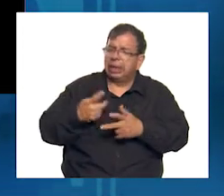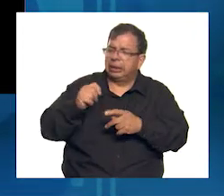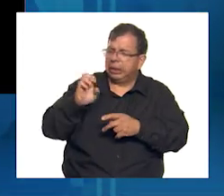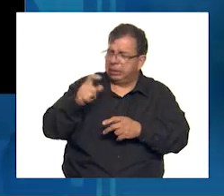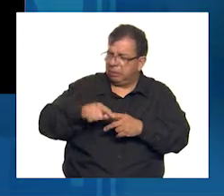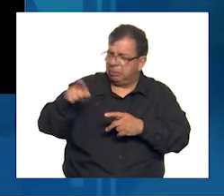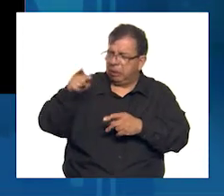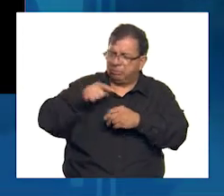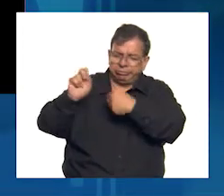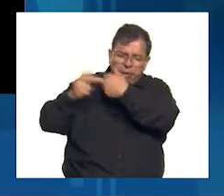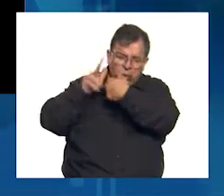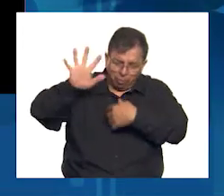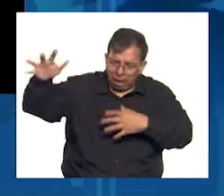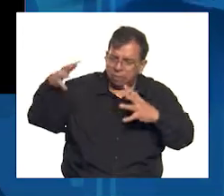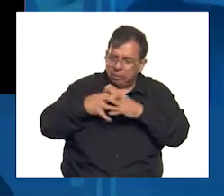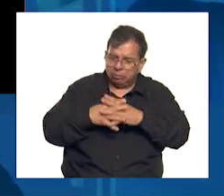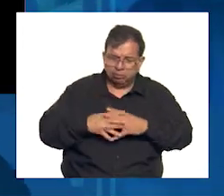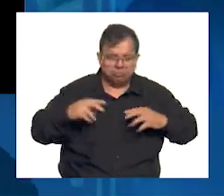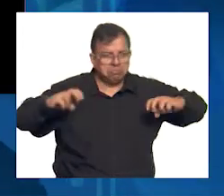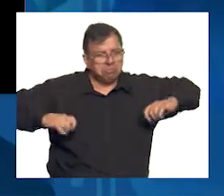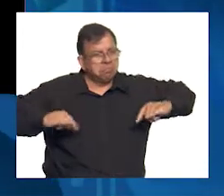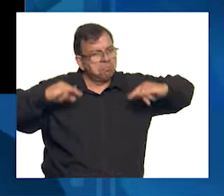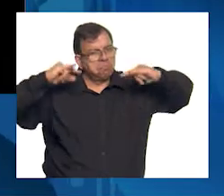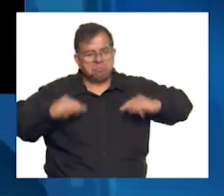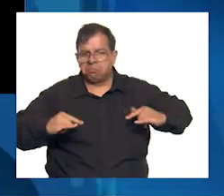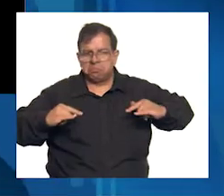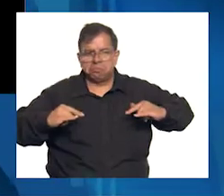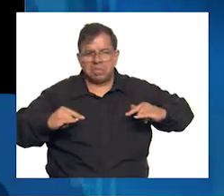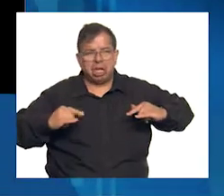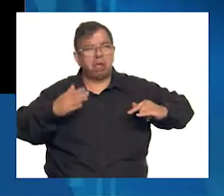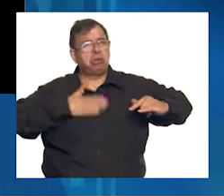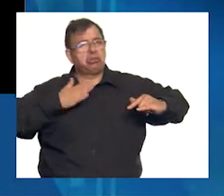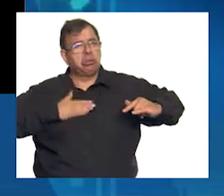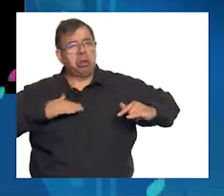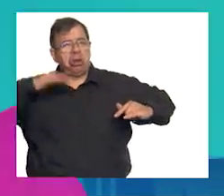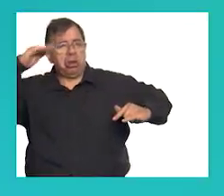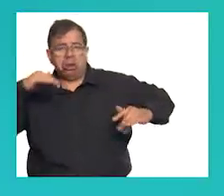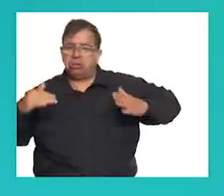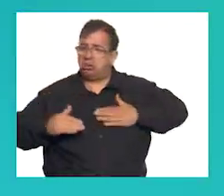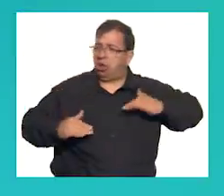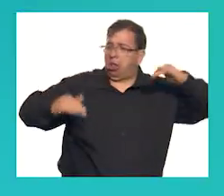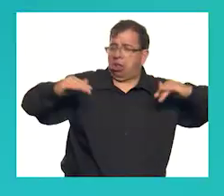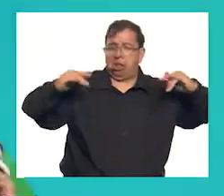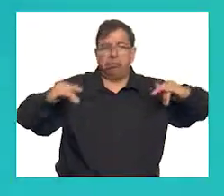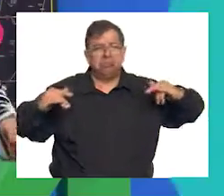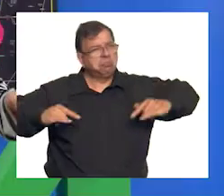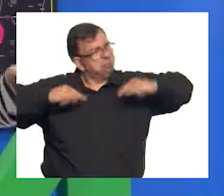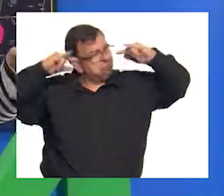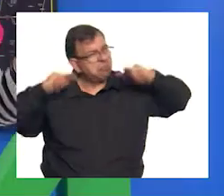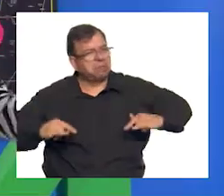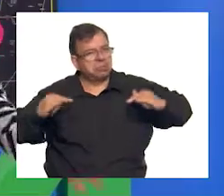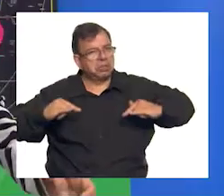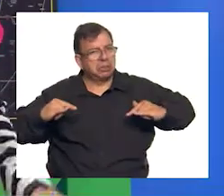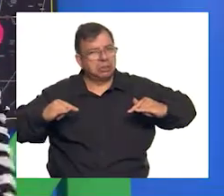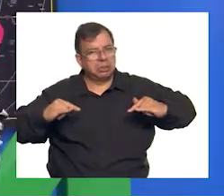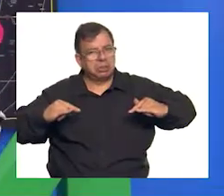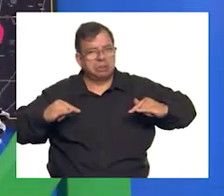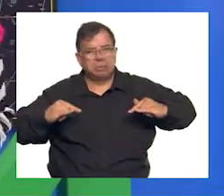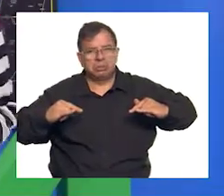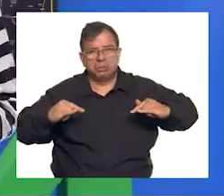y Perpiñán. Al ver que ninguno de las dos carrozas cedía, continuaron las